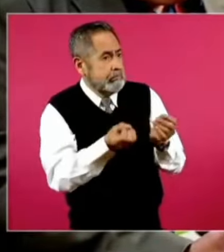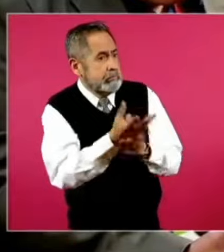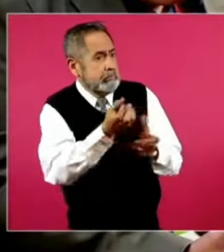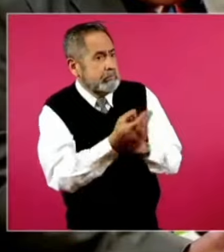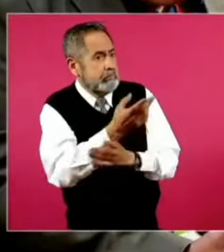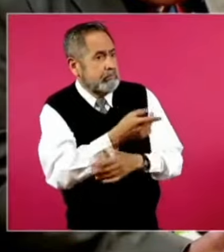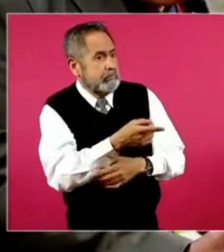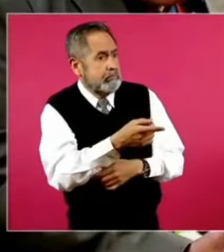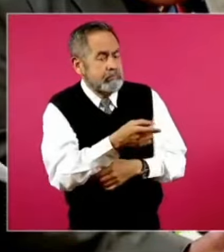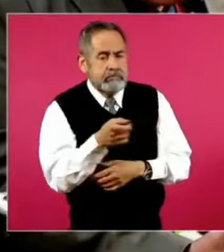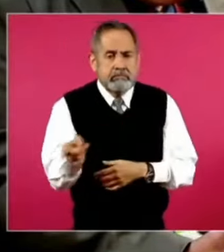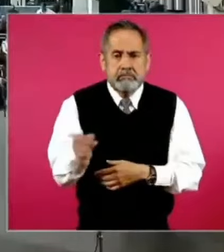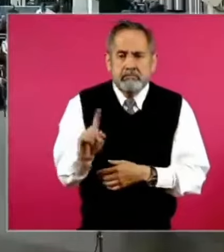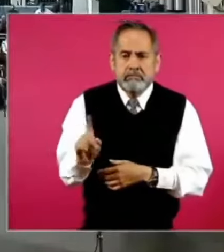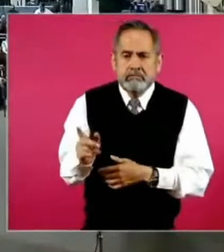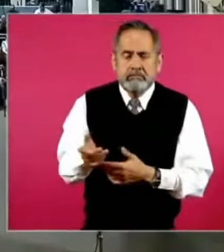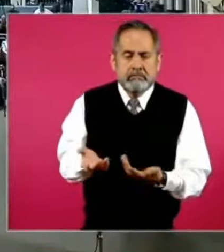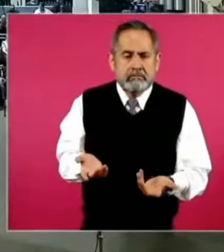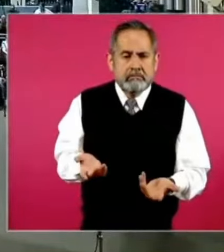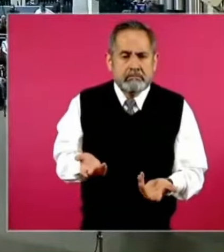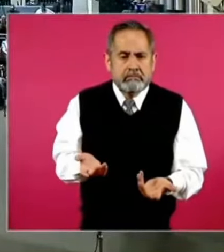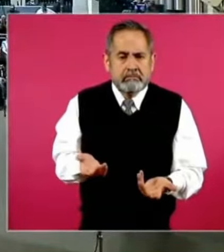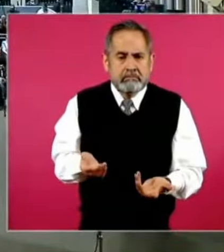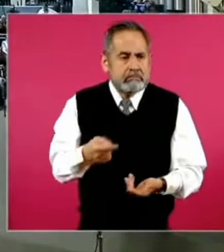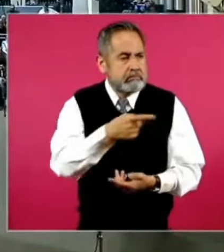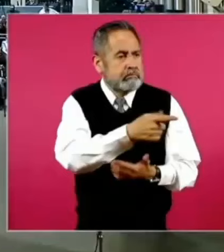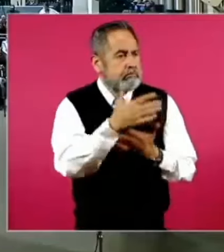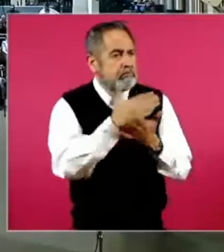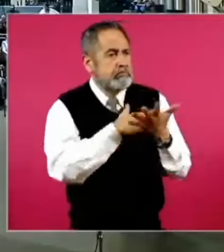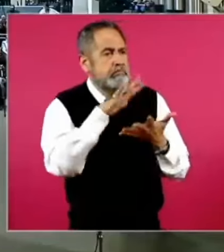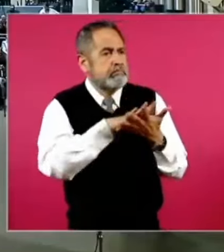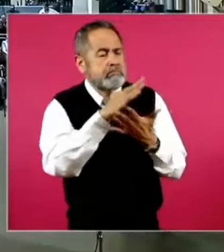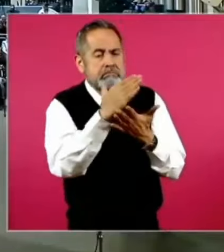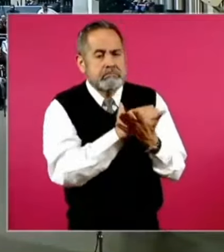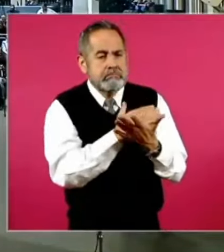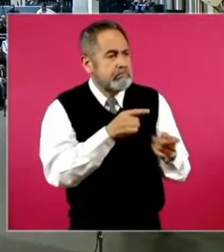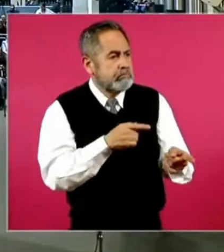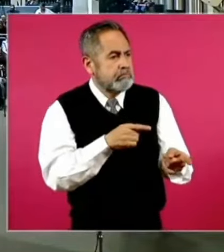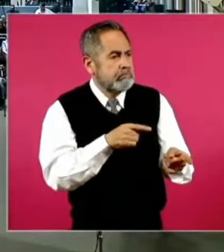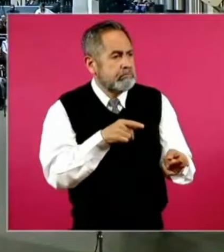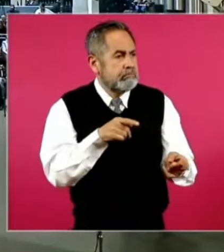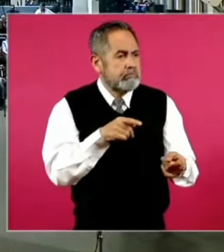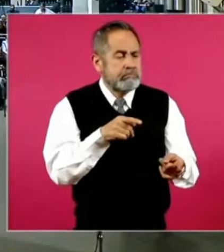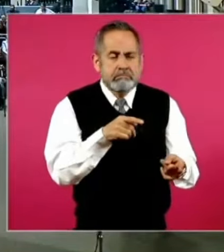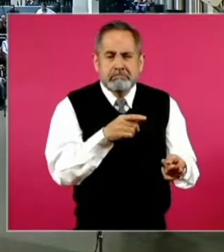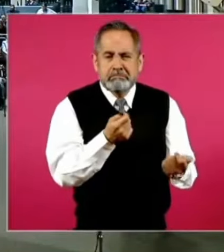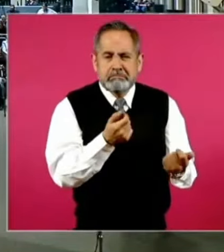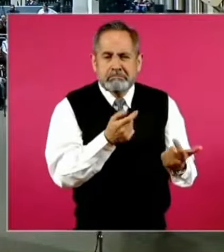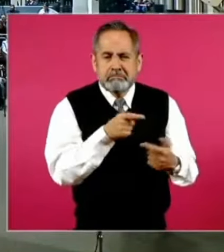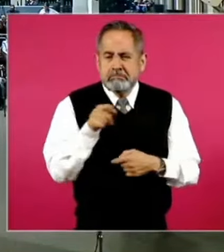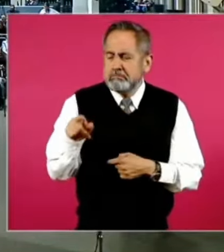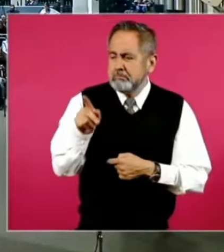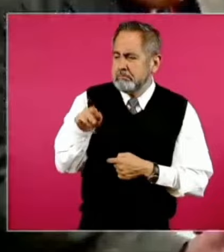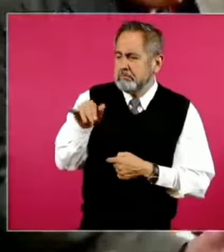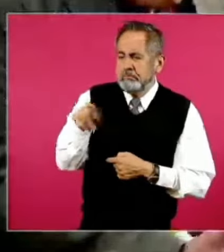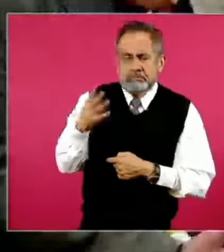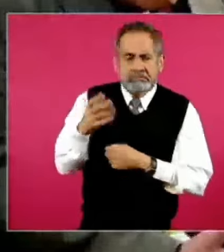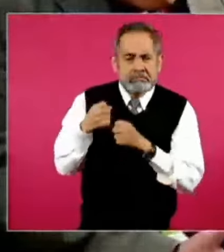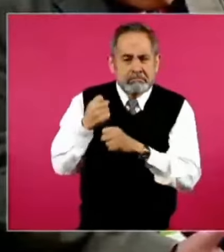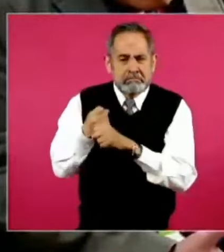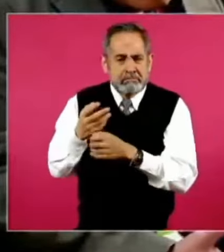y que estuvo menos tiempo preso que Kenny Hernández. y quisiera saber si hay